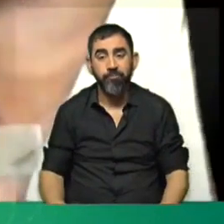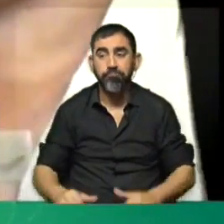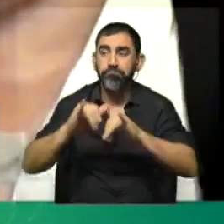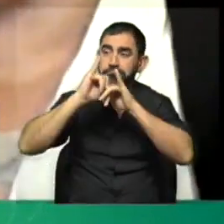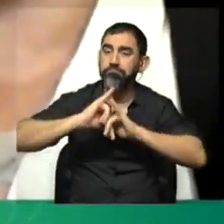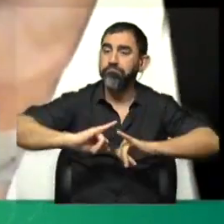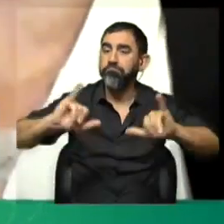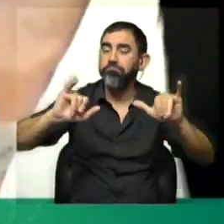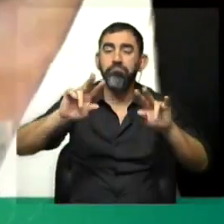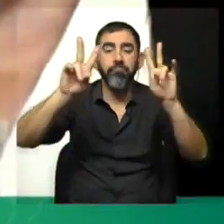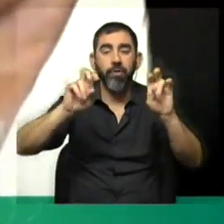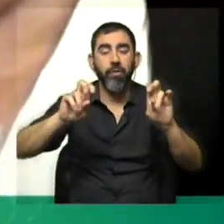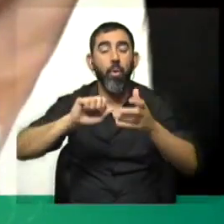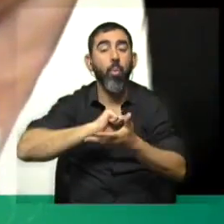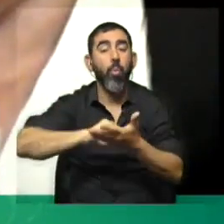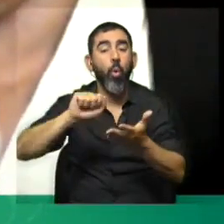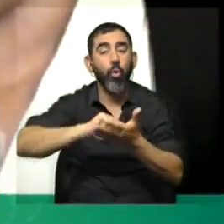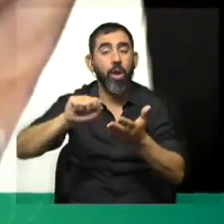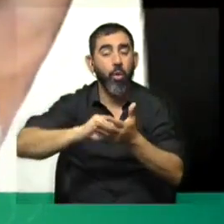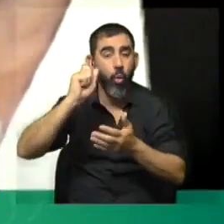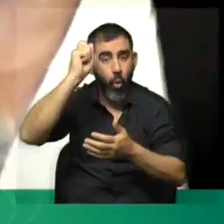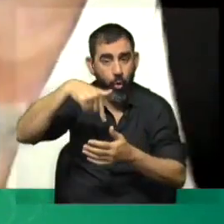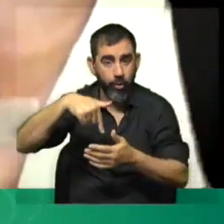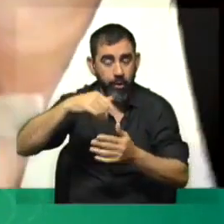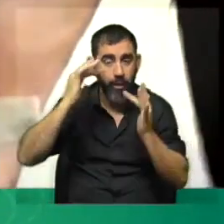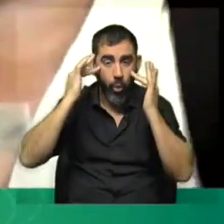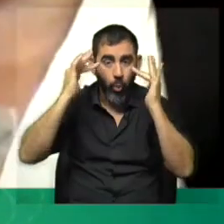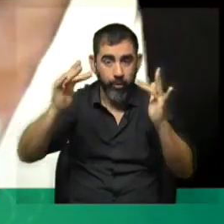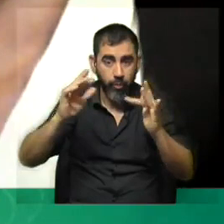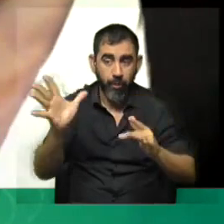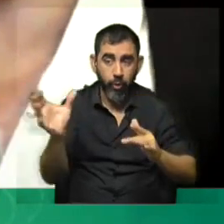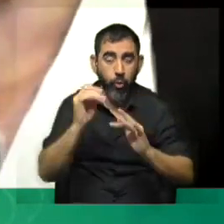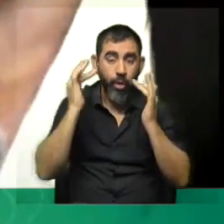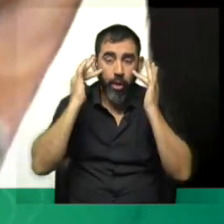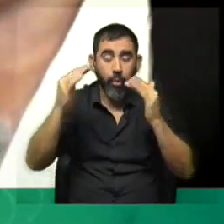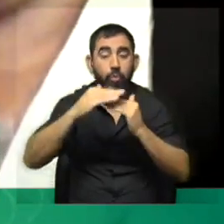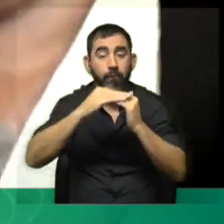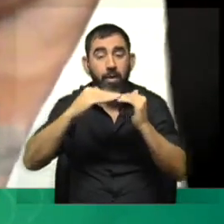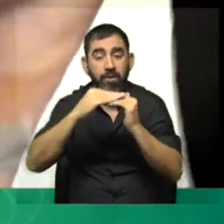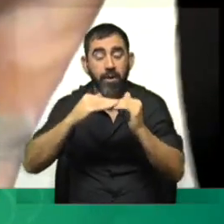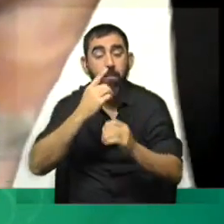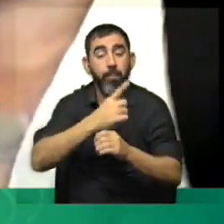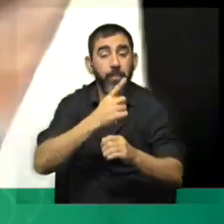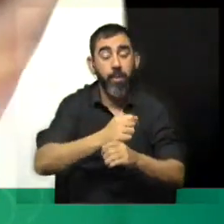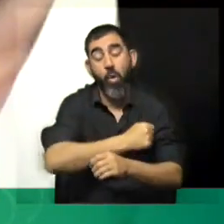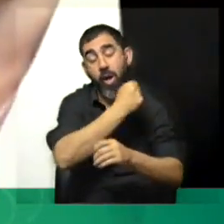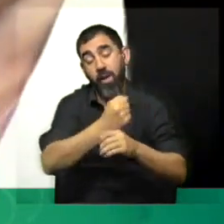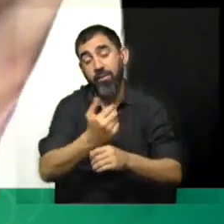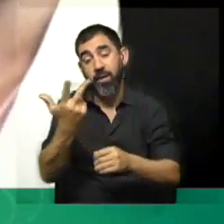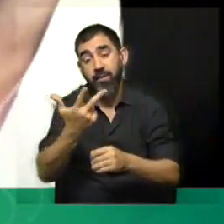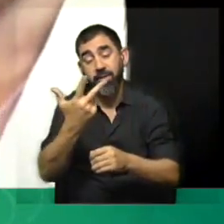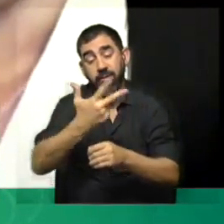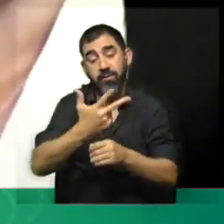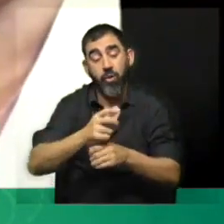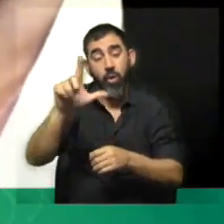está realizando el lanzamiento de un borrador de plan educativo para toda la enseñanza básica, desde primero de escuela hasta lo que actualmente